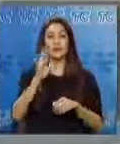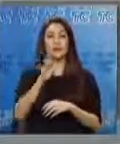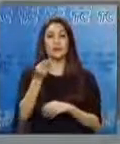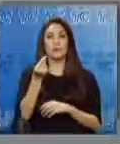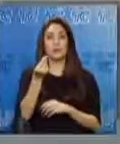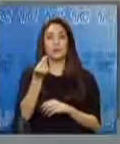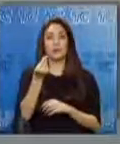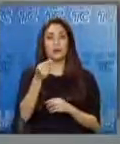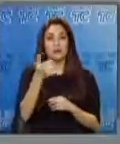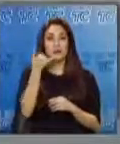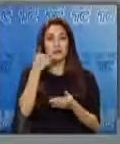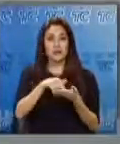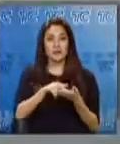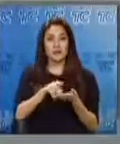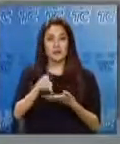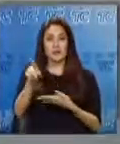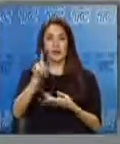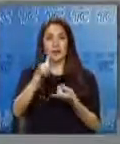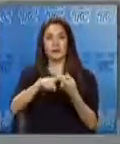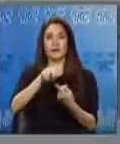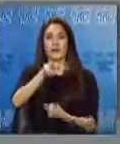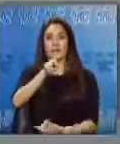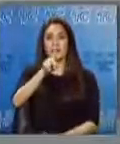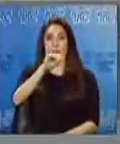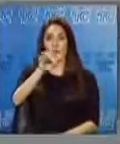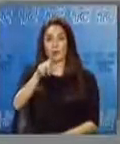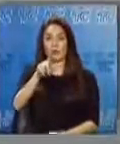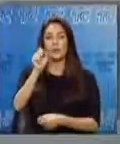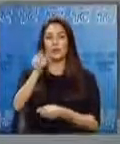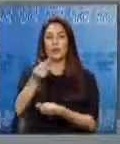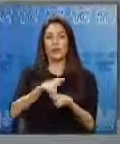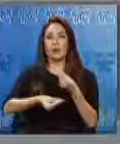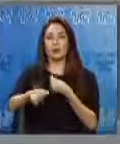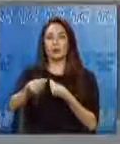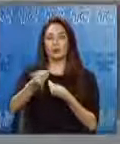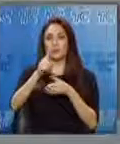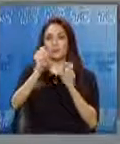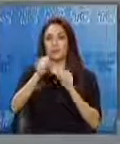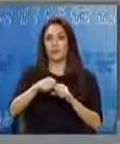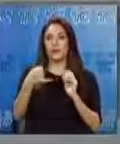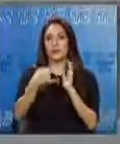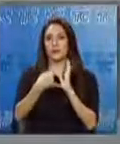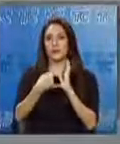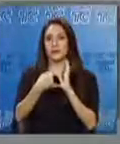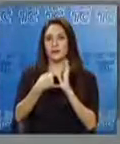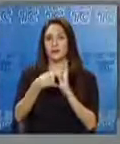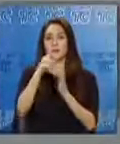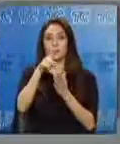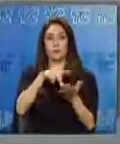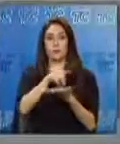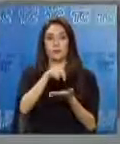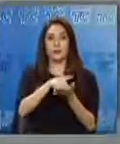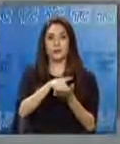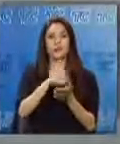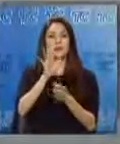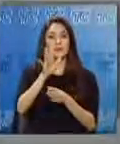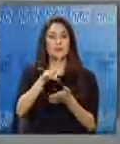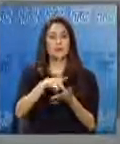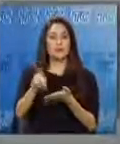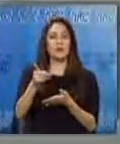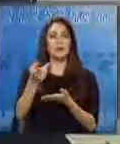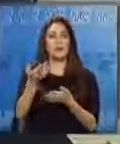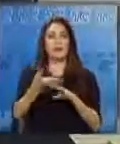dinero efectivo a través del celular hasta este 31 de julio recibirán la devolución de los puntos del IVA, de los consumos hechos con medios electrónicos de pago de